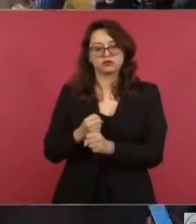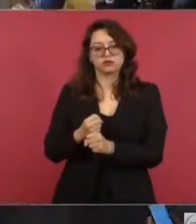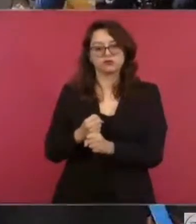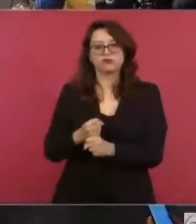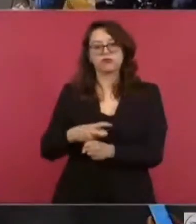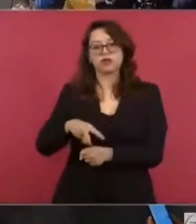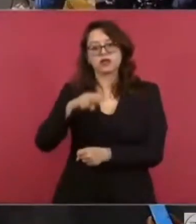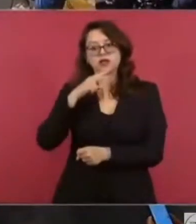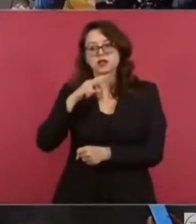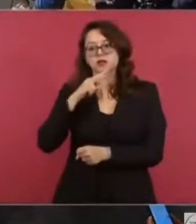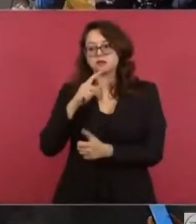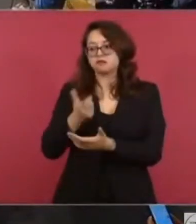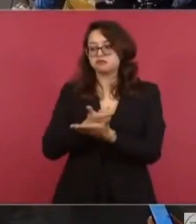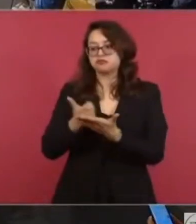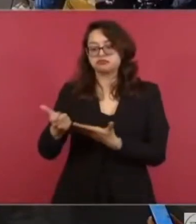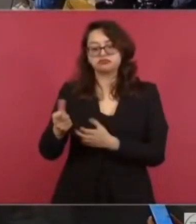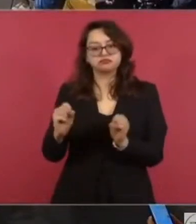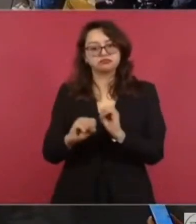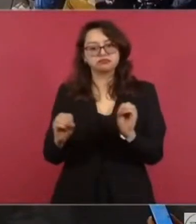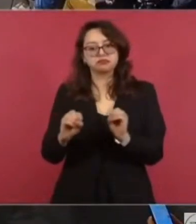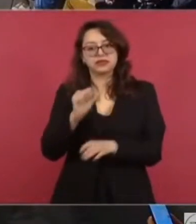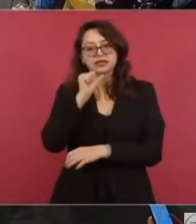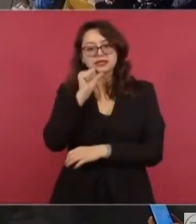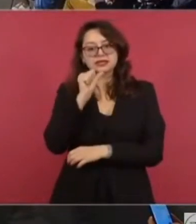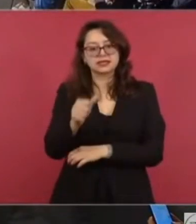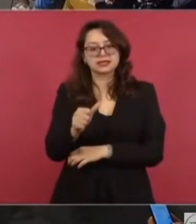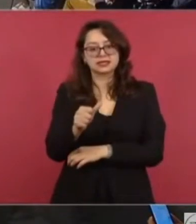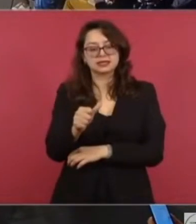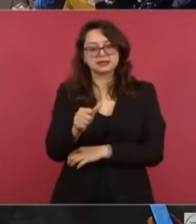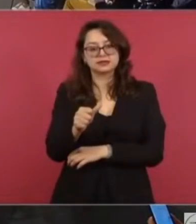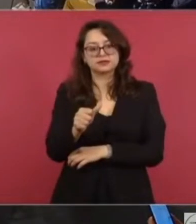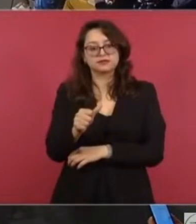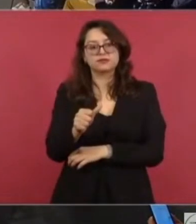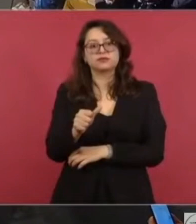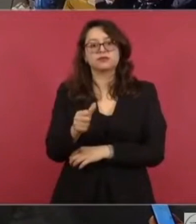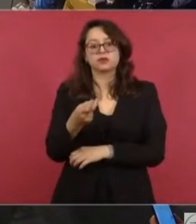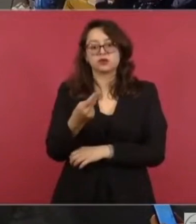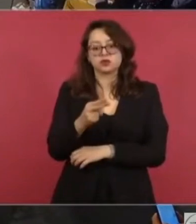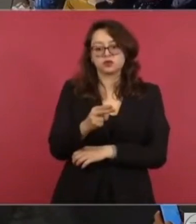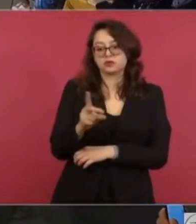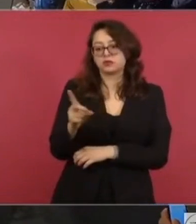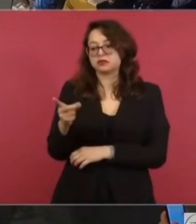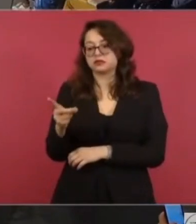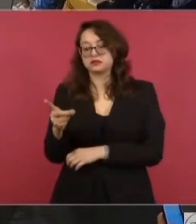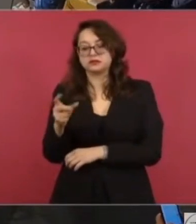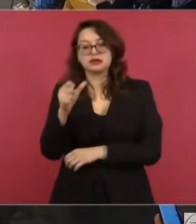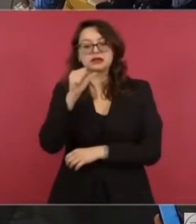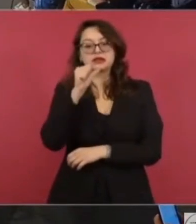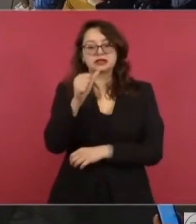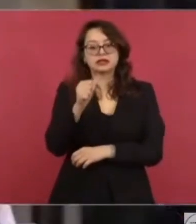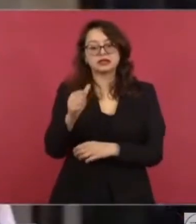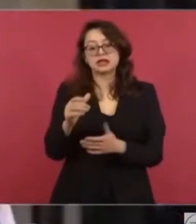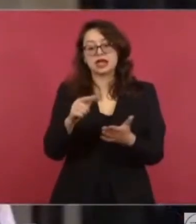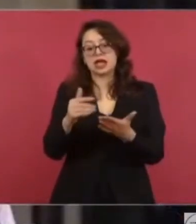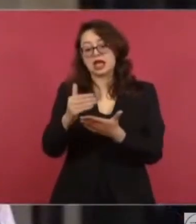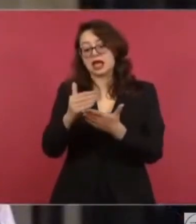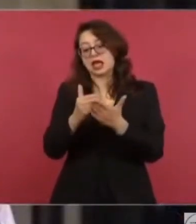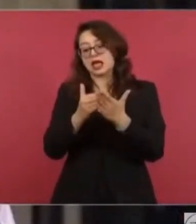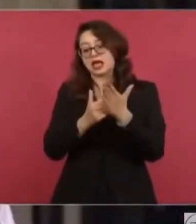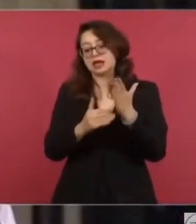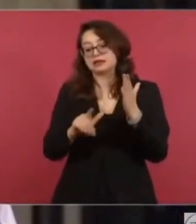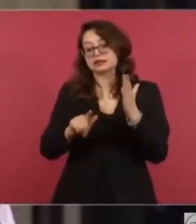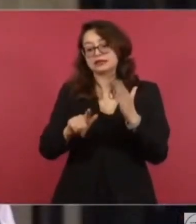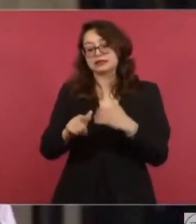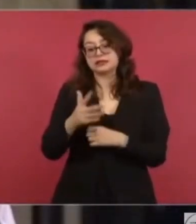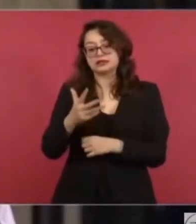de aguinaldo que no reciben actualmente en los meses de noviembre o diciembre, y la cláusula 75 en el